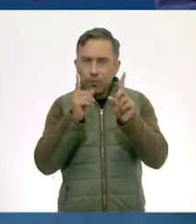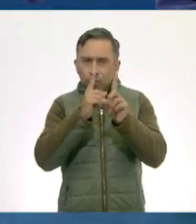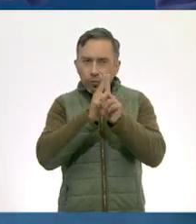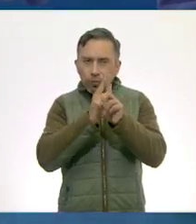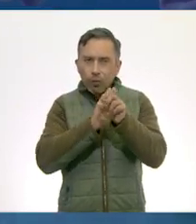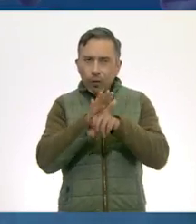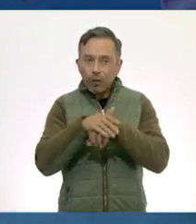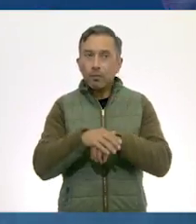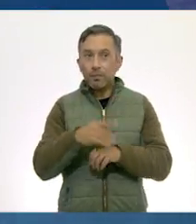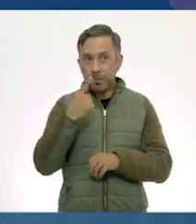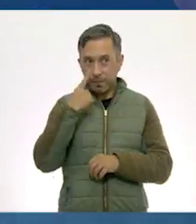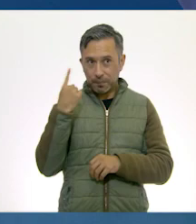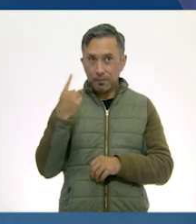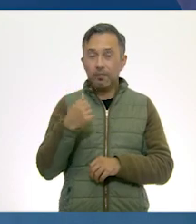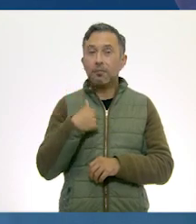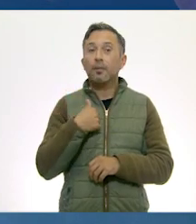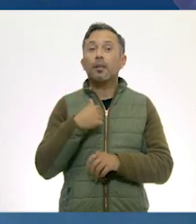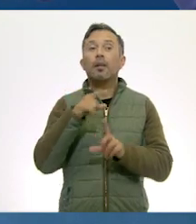caso, mi ángulo